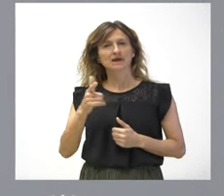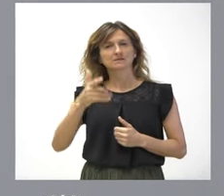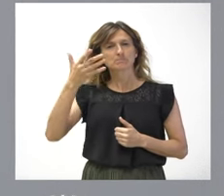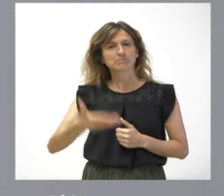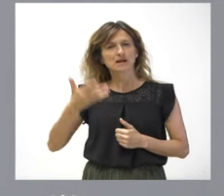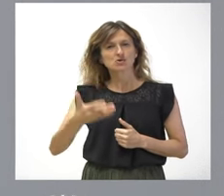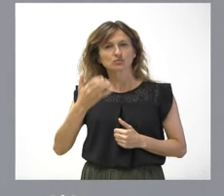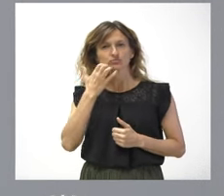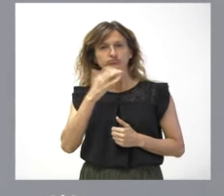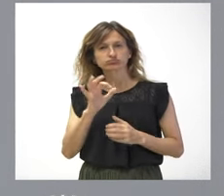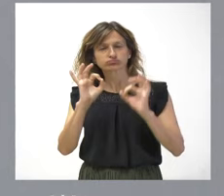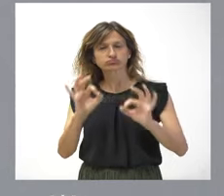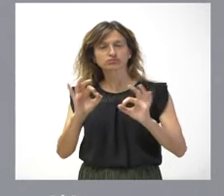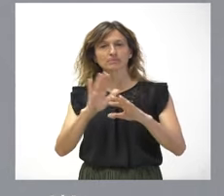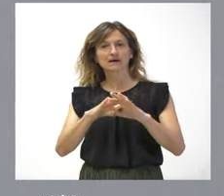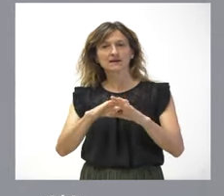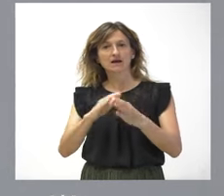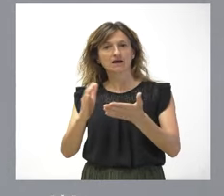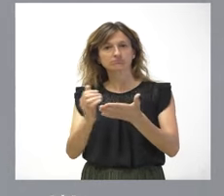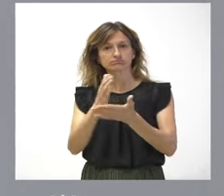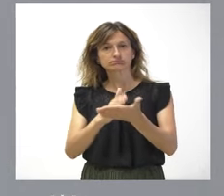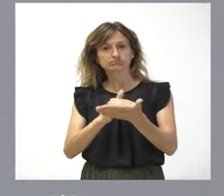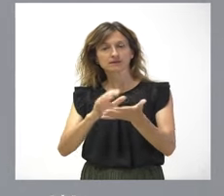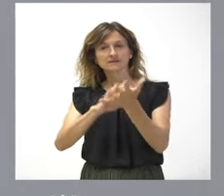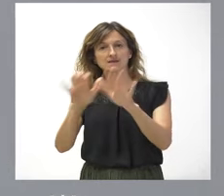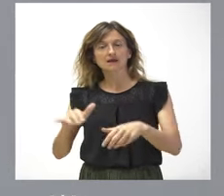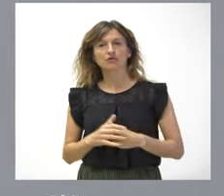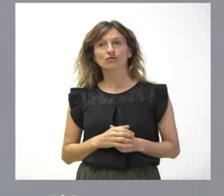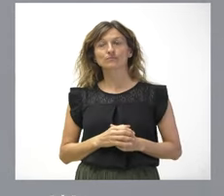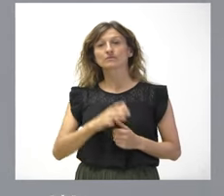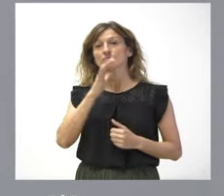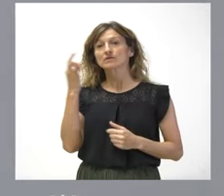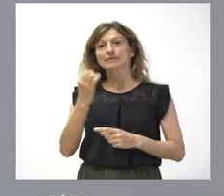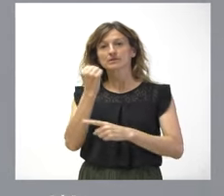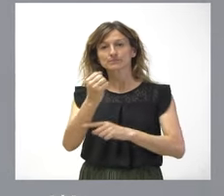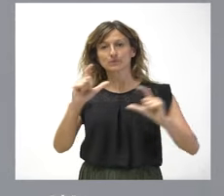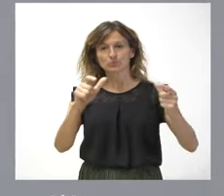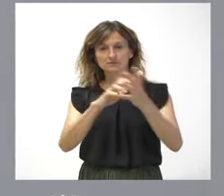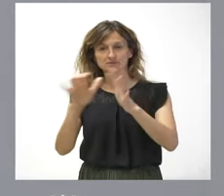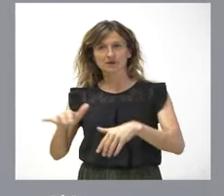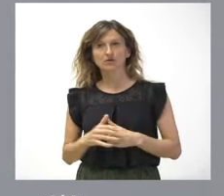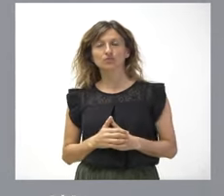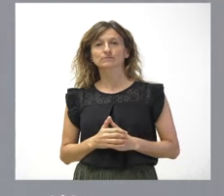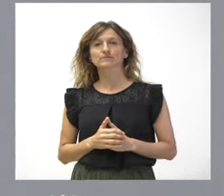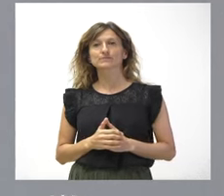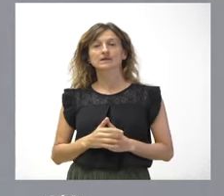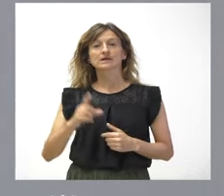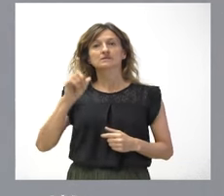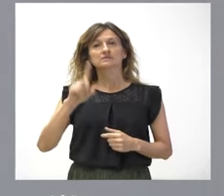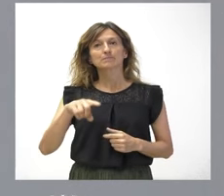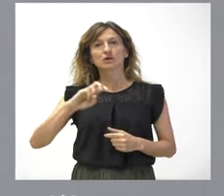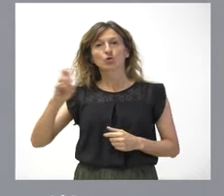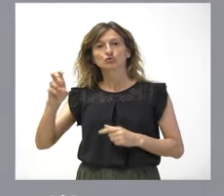extraordinario para el conjunto de la comunidad Autónoma y por tanto tiene que ser apoyado desde la junta de Castilla y león como lo será seguro por otras